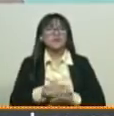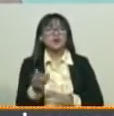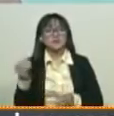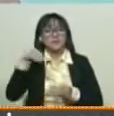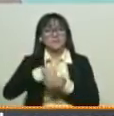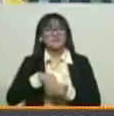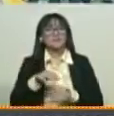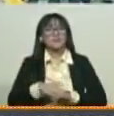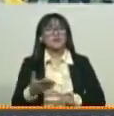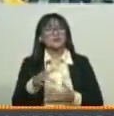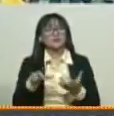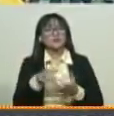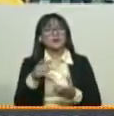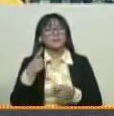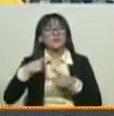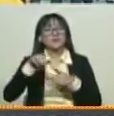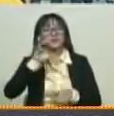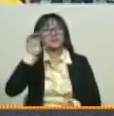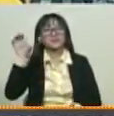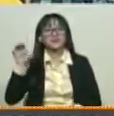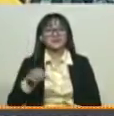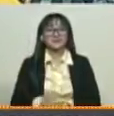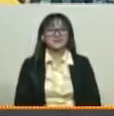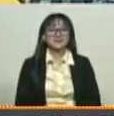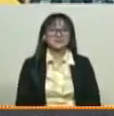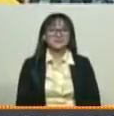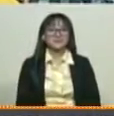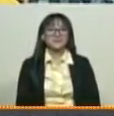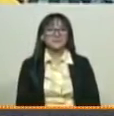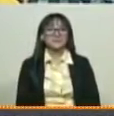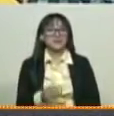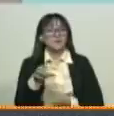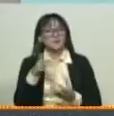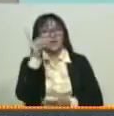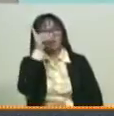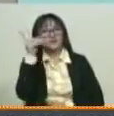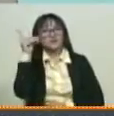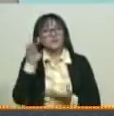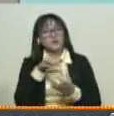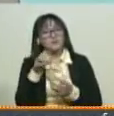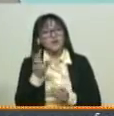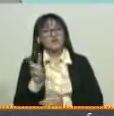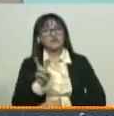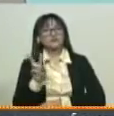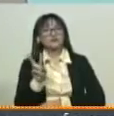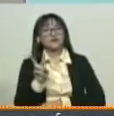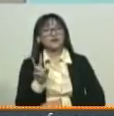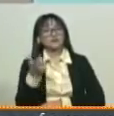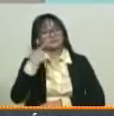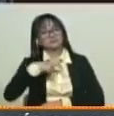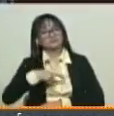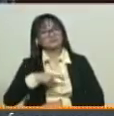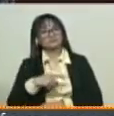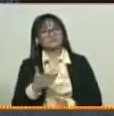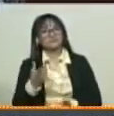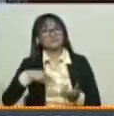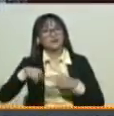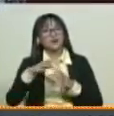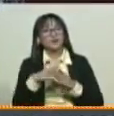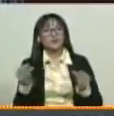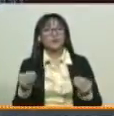meterse en eso? Eso no es problema de Rajoy, ni de Macron, y muchísimo menos de Donald Trump. Es problema de los venezolanos como tú, Diana, y como yo, y como